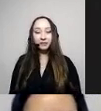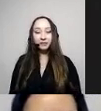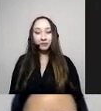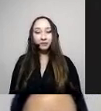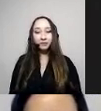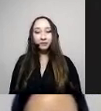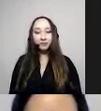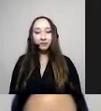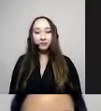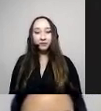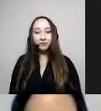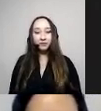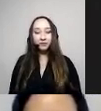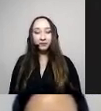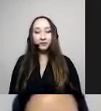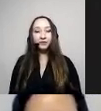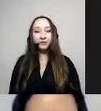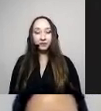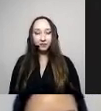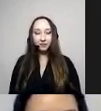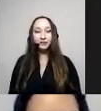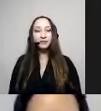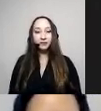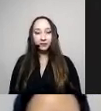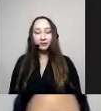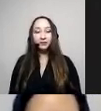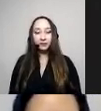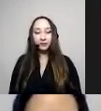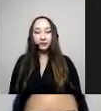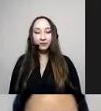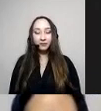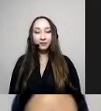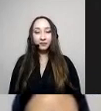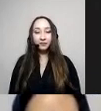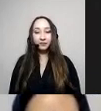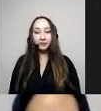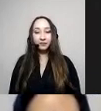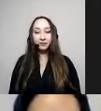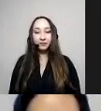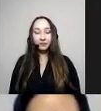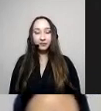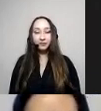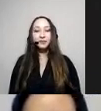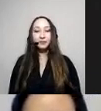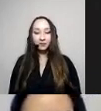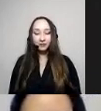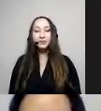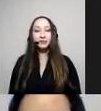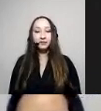también importante bajar a tierra y entonces ya lo relacionamos con en qué momento de nuestro día lo podemos empezar a aplicar y